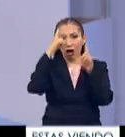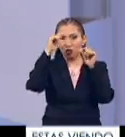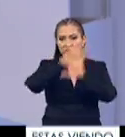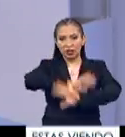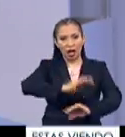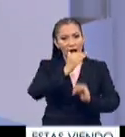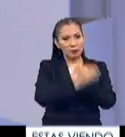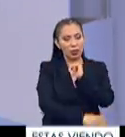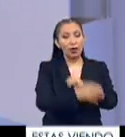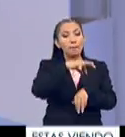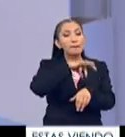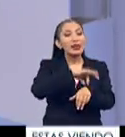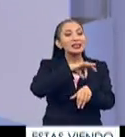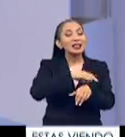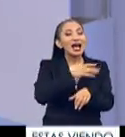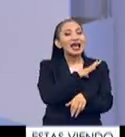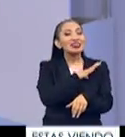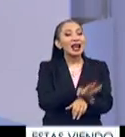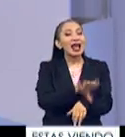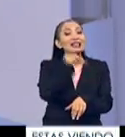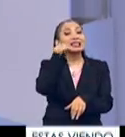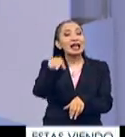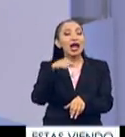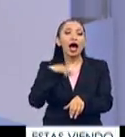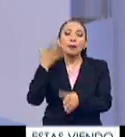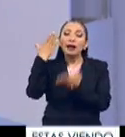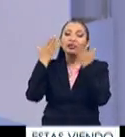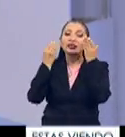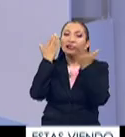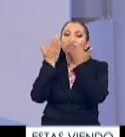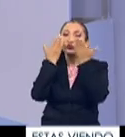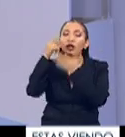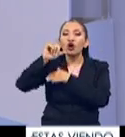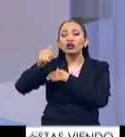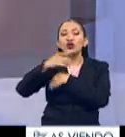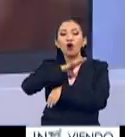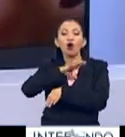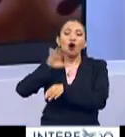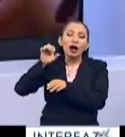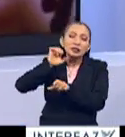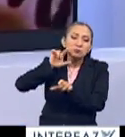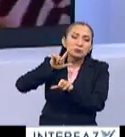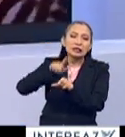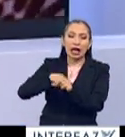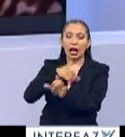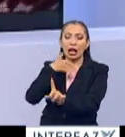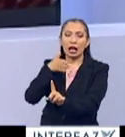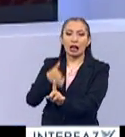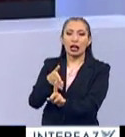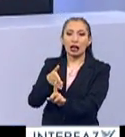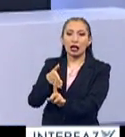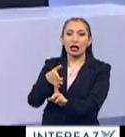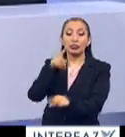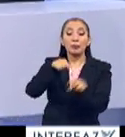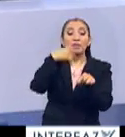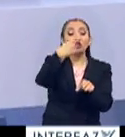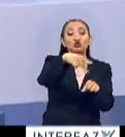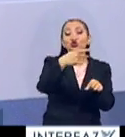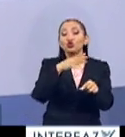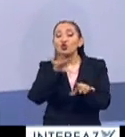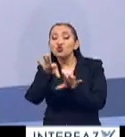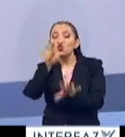terminaron medicina general y están haciendo una especialidad. Esto es, están dependiendo la especialidad